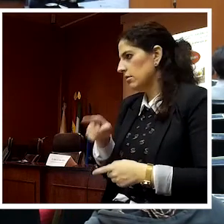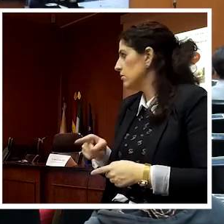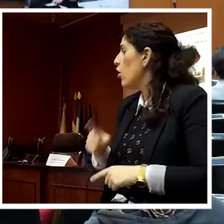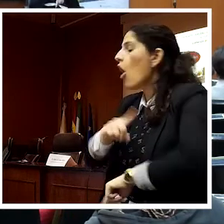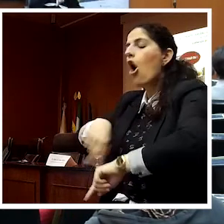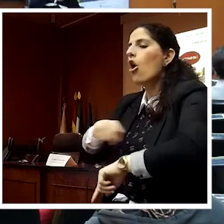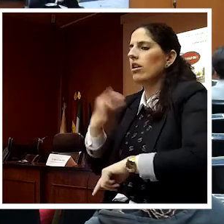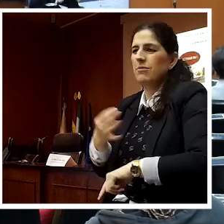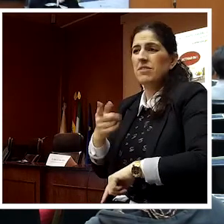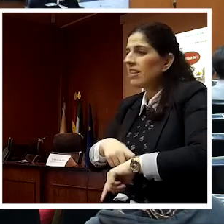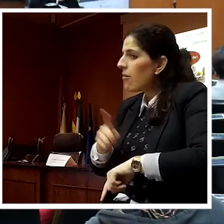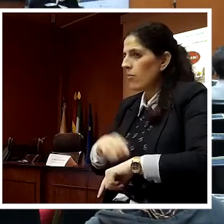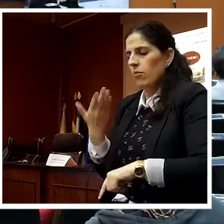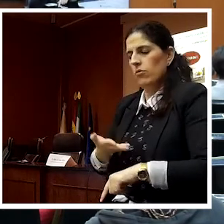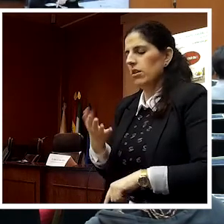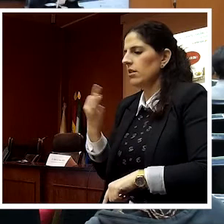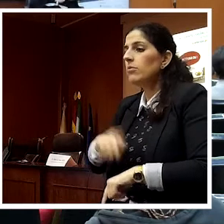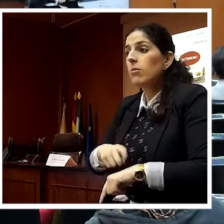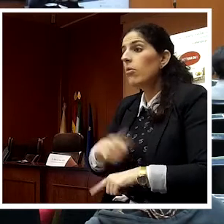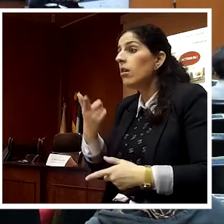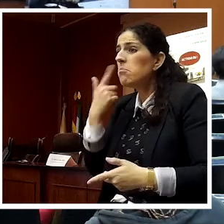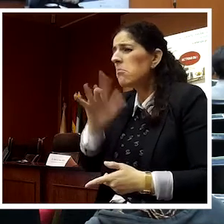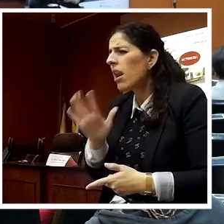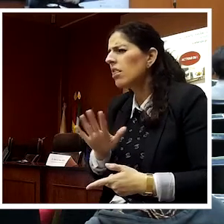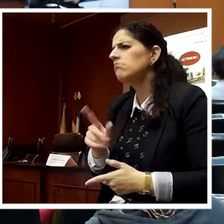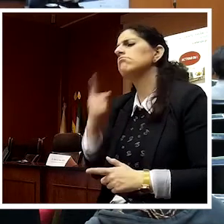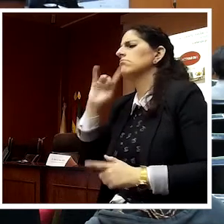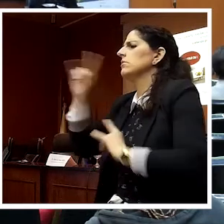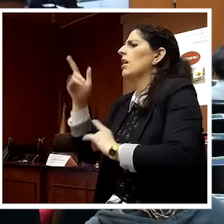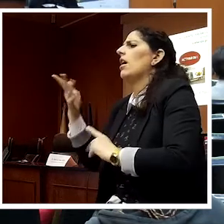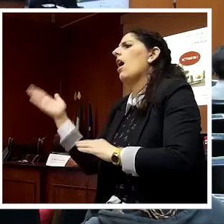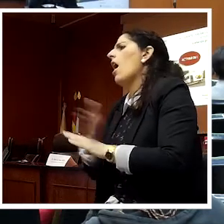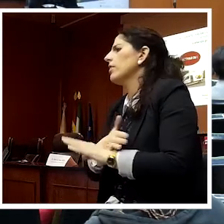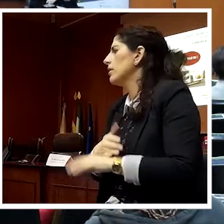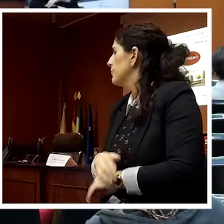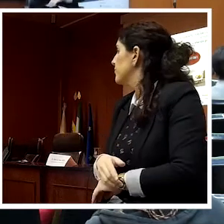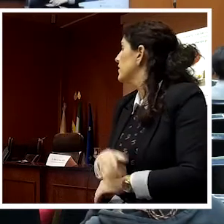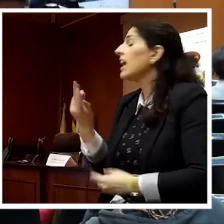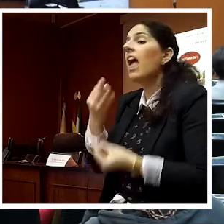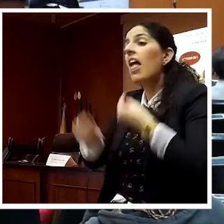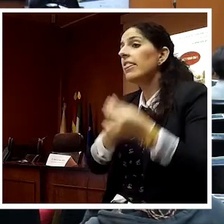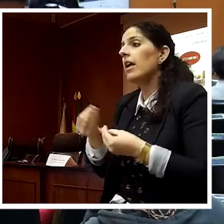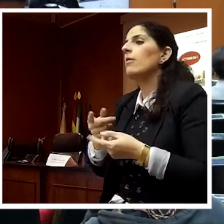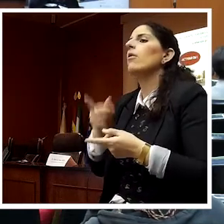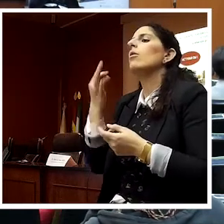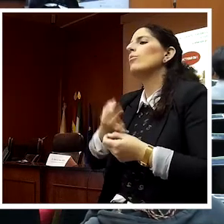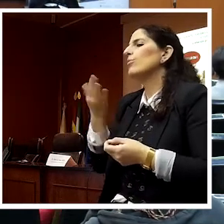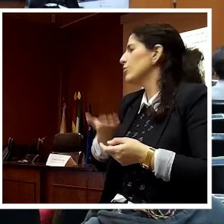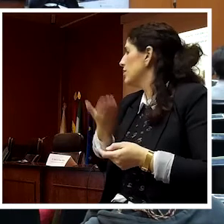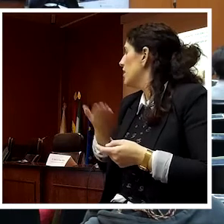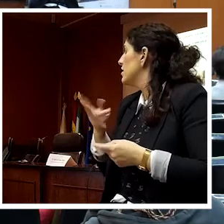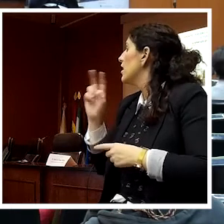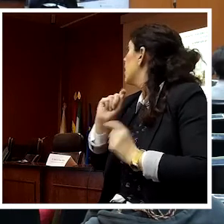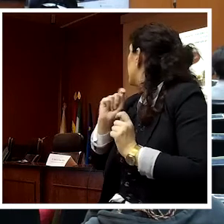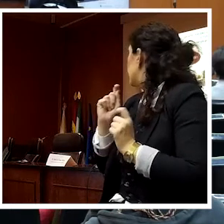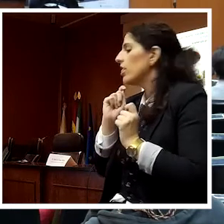muy importante, la sospecha y activar. ¿Y nosotros qué podemos hacer además de esto? Bueno, pues dar soporte vital, que se le dice,